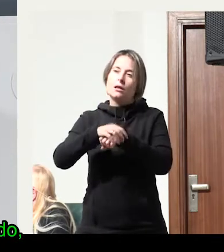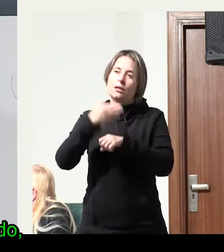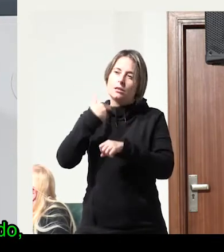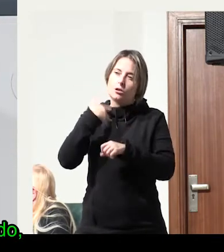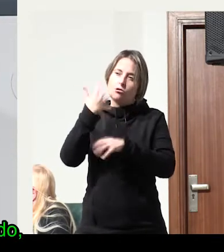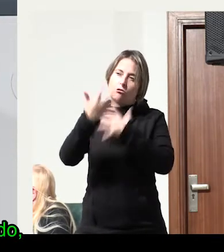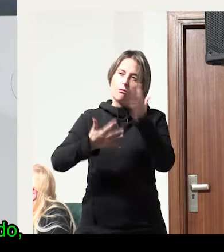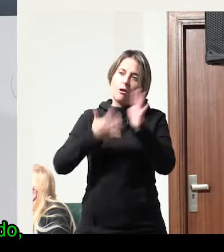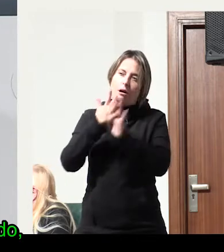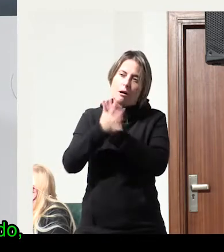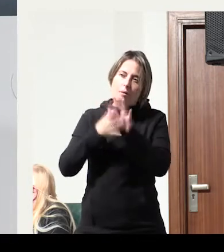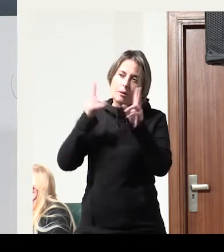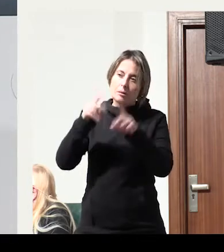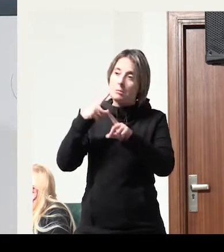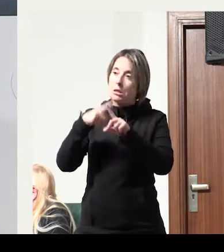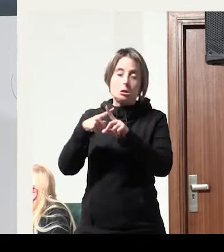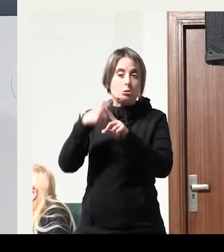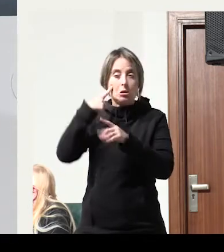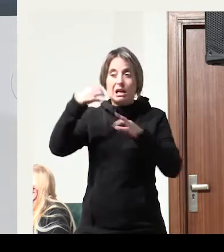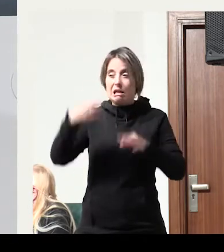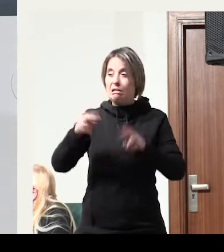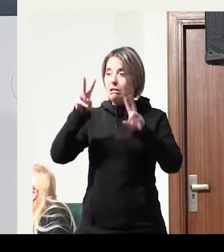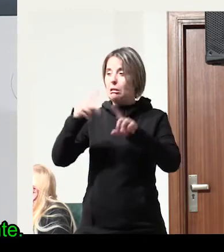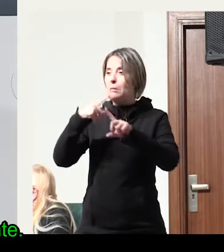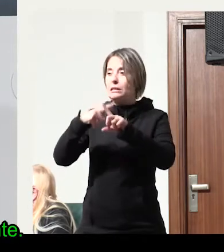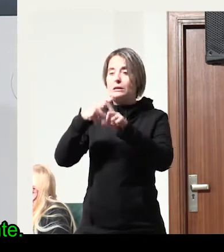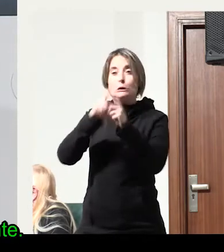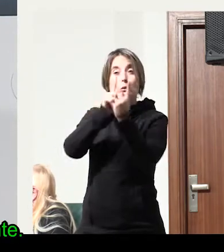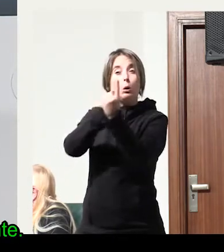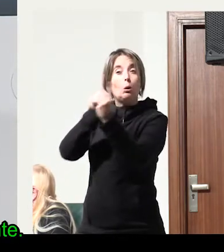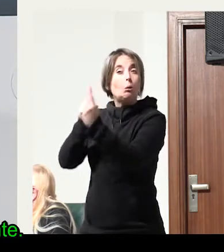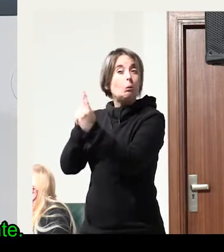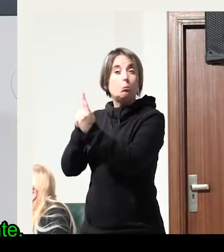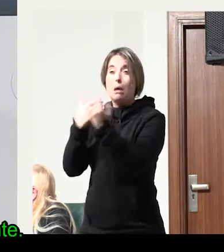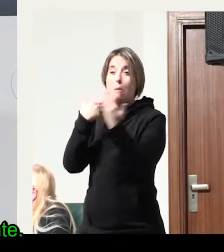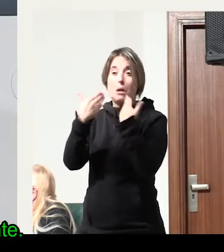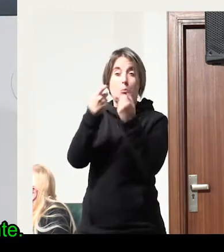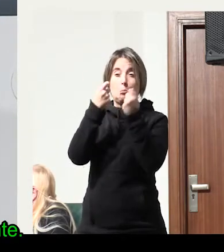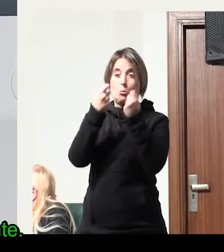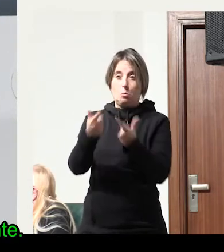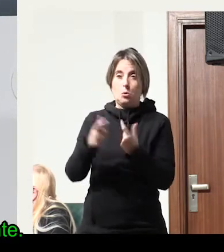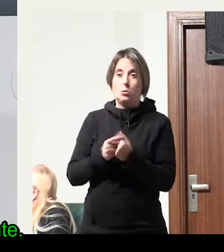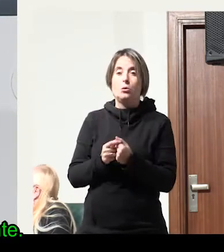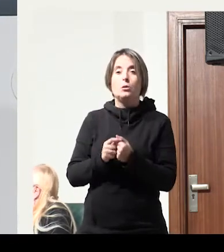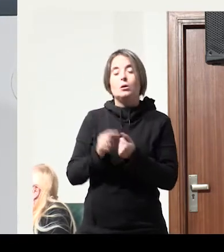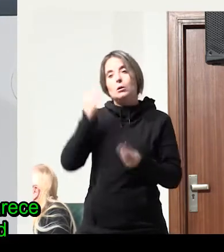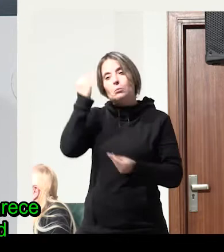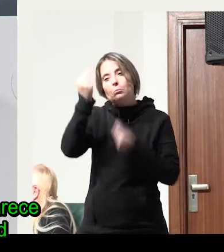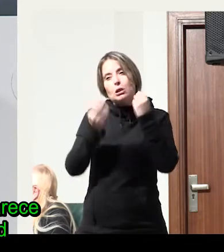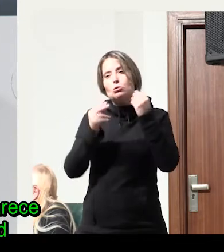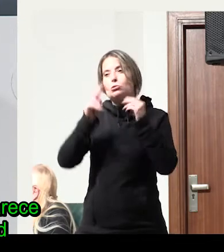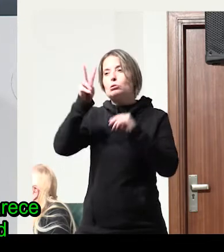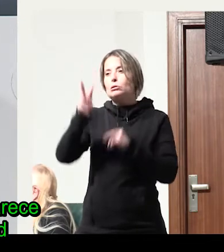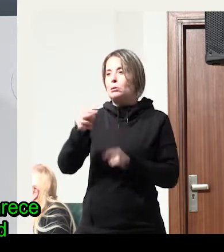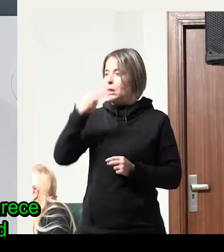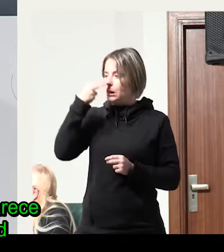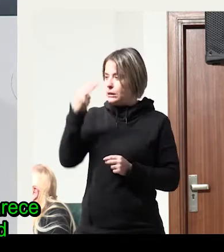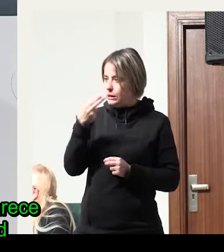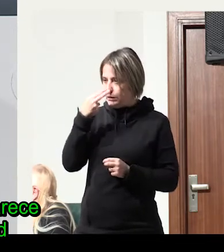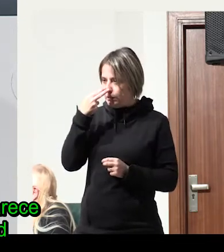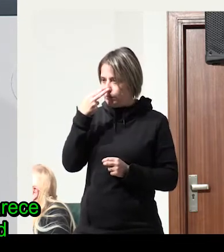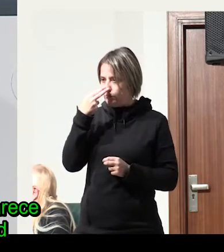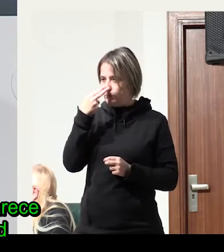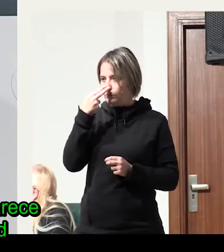realmente con muy poca gente he hablado en muy pocos momentos. Entonces, bueno, me parece que es un tema que es bien interesante y además